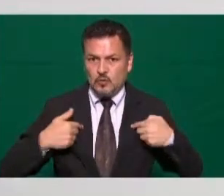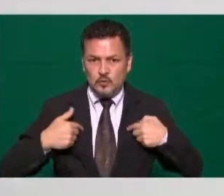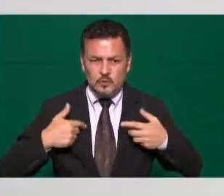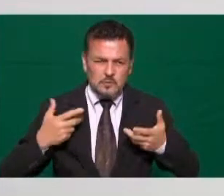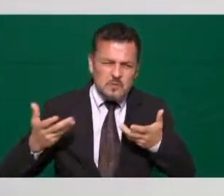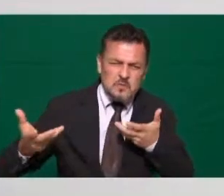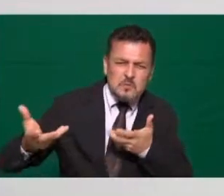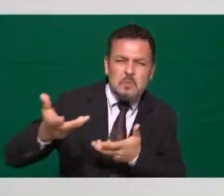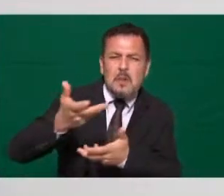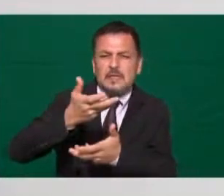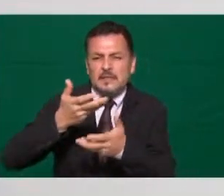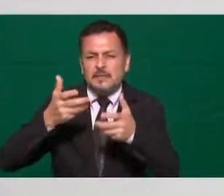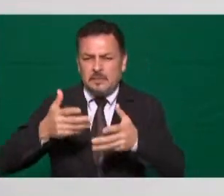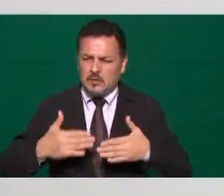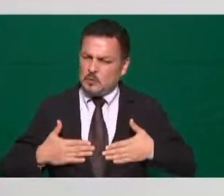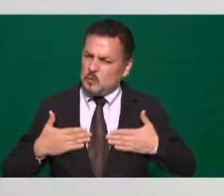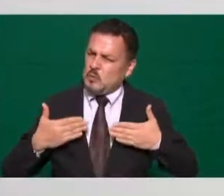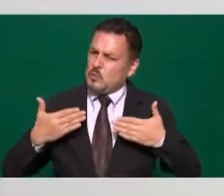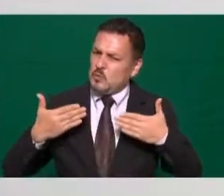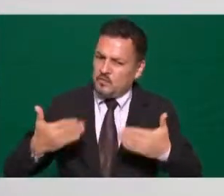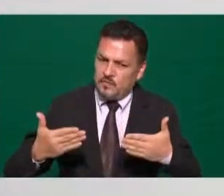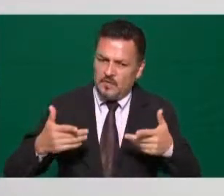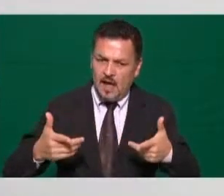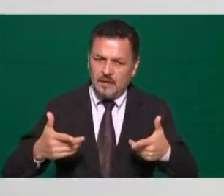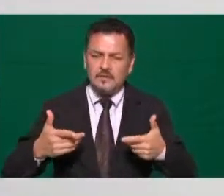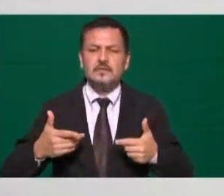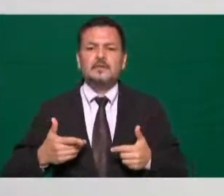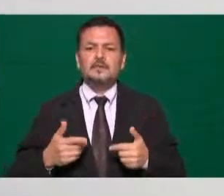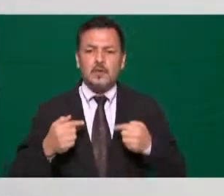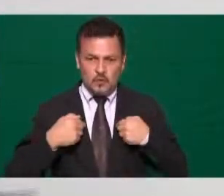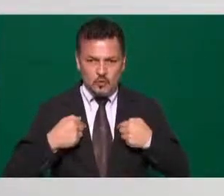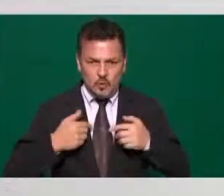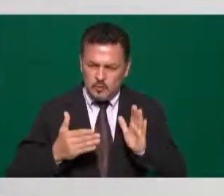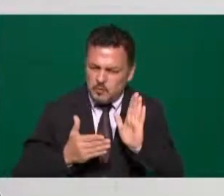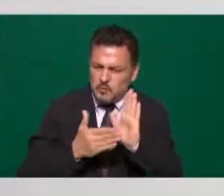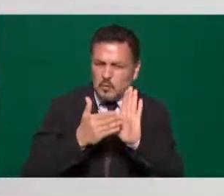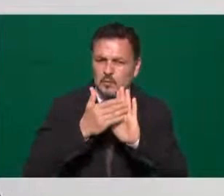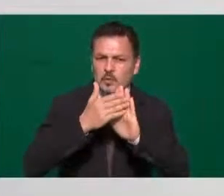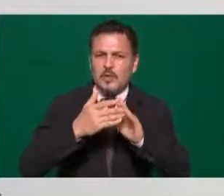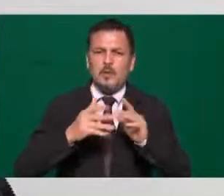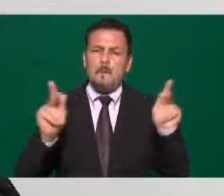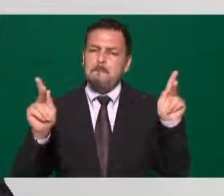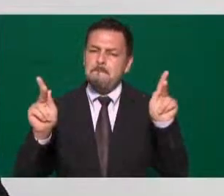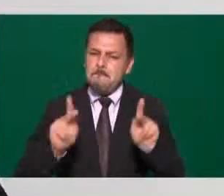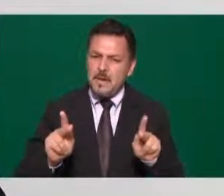colaboración, confianza. Estamos construyendo paz.